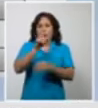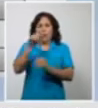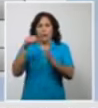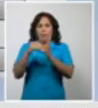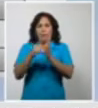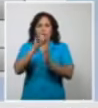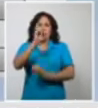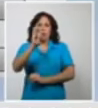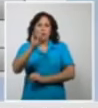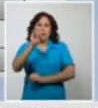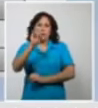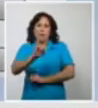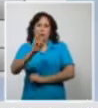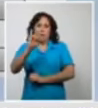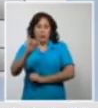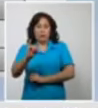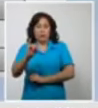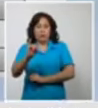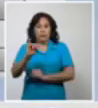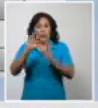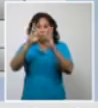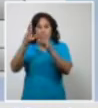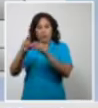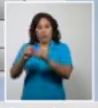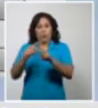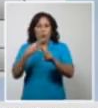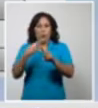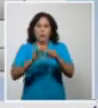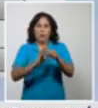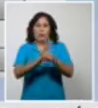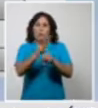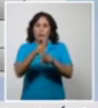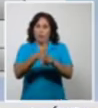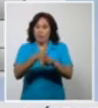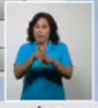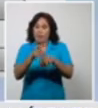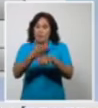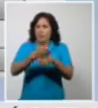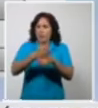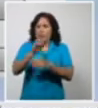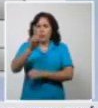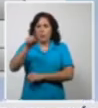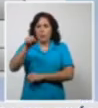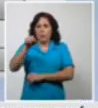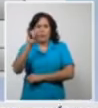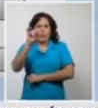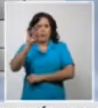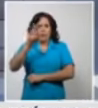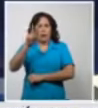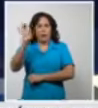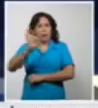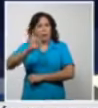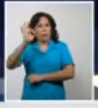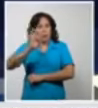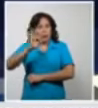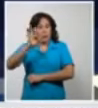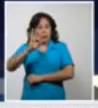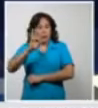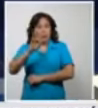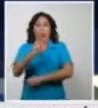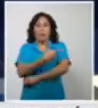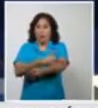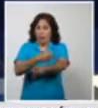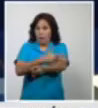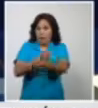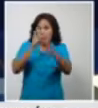1.766 han resultado positivas, que representa el 2,62% de las muestras que fueron